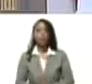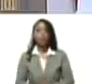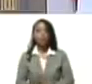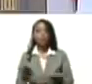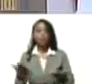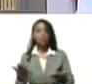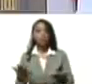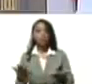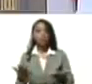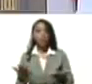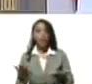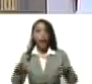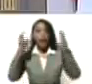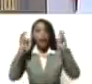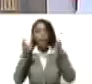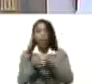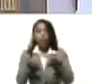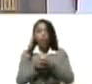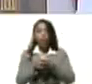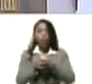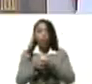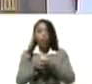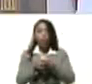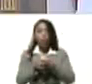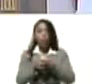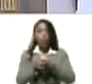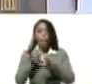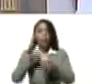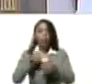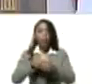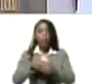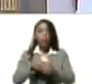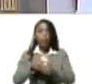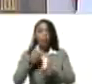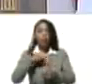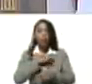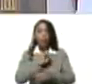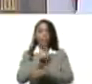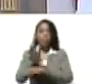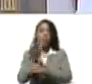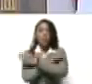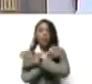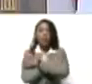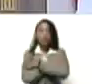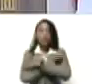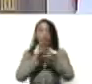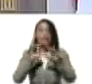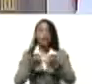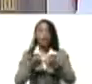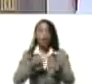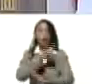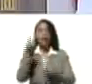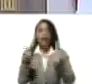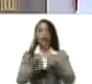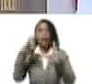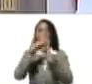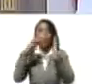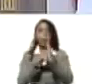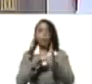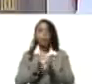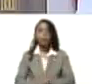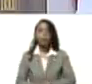el sector petrolero de uruguay le enviamos nuestras felicitaciones al nuevo secretario general de lópez